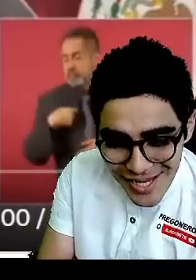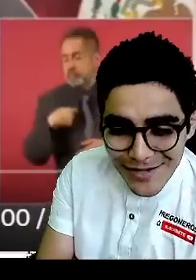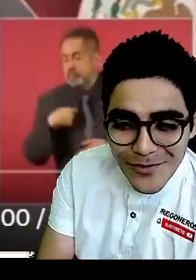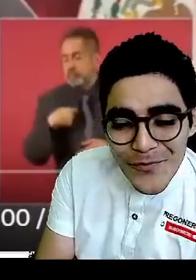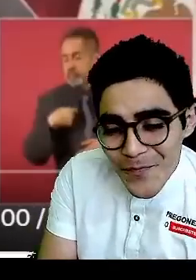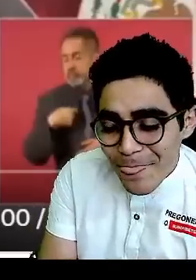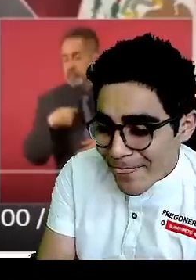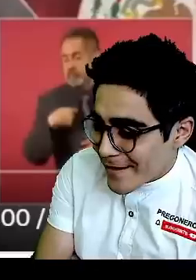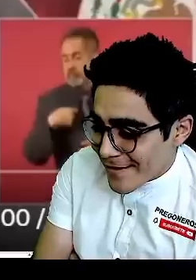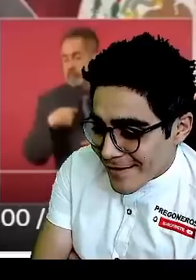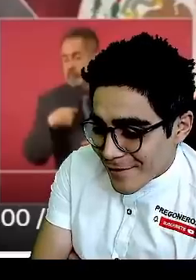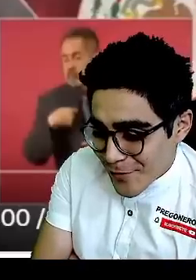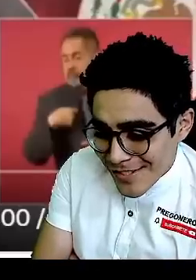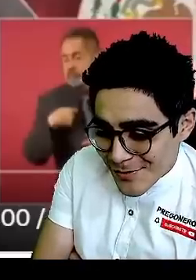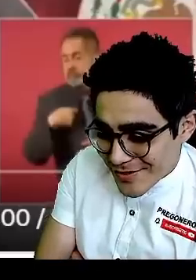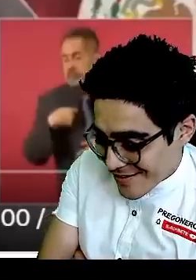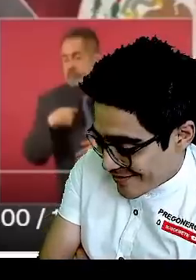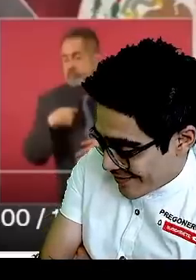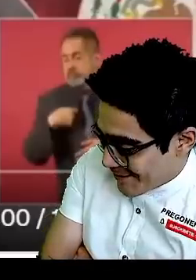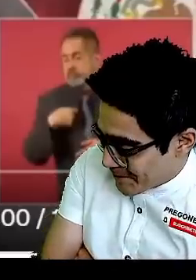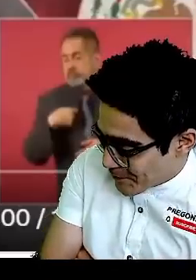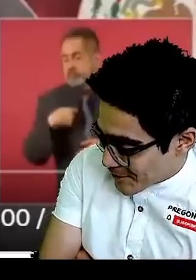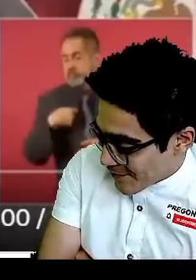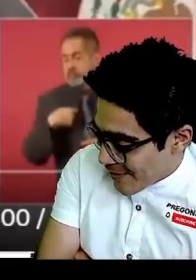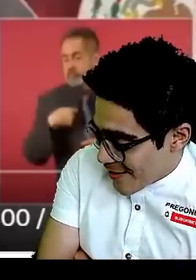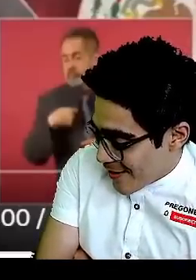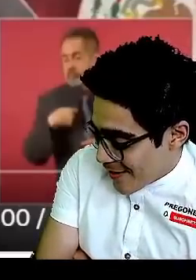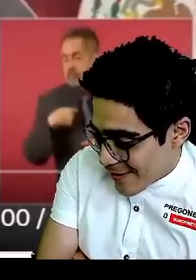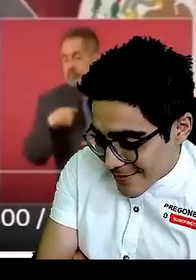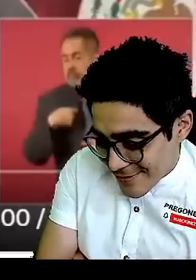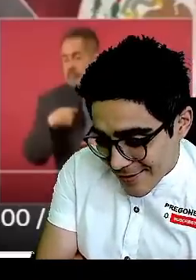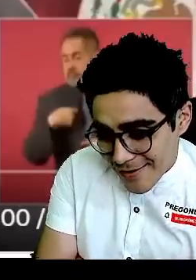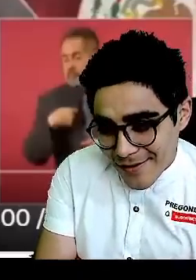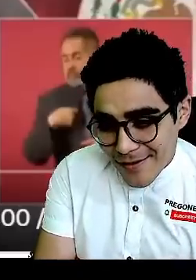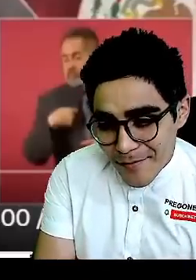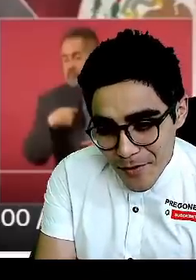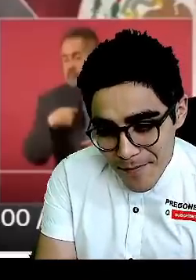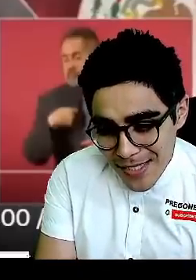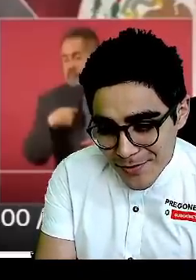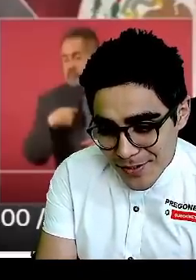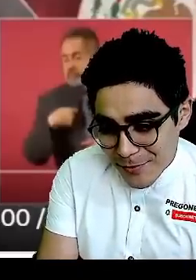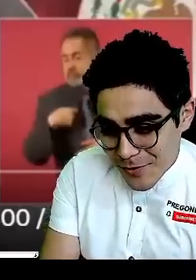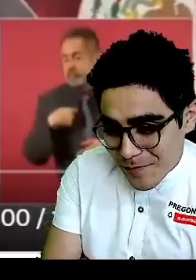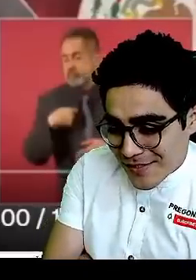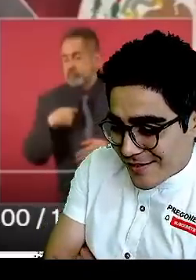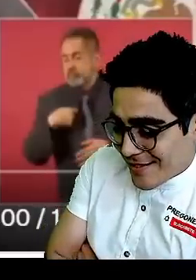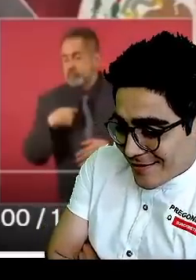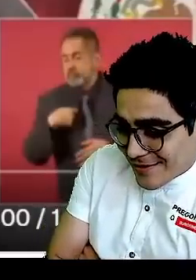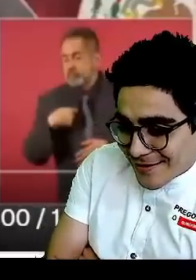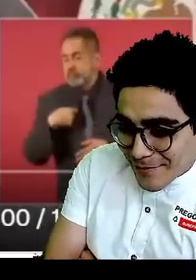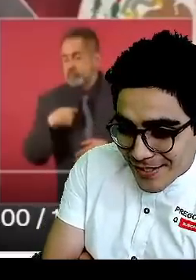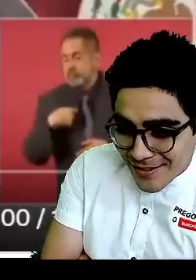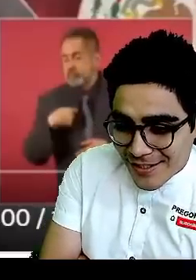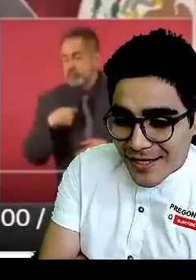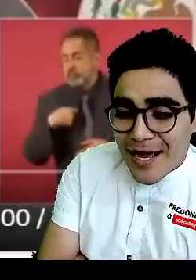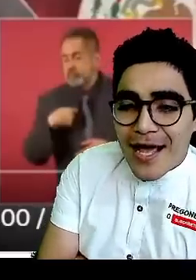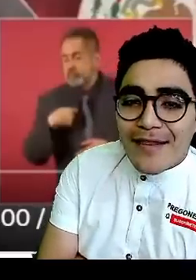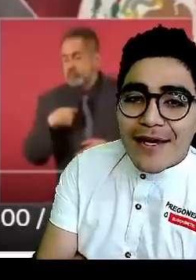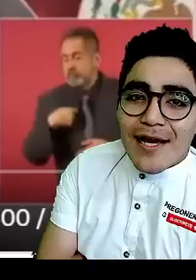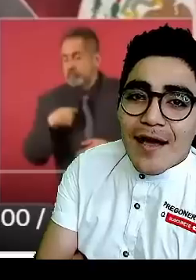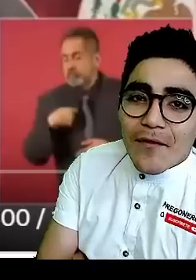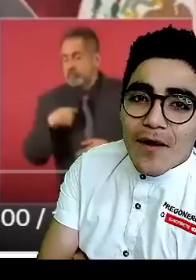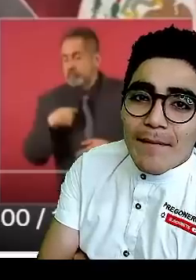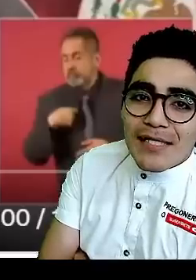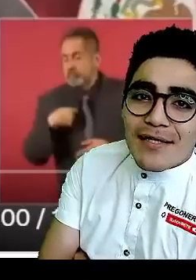anunciarlo fíjense ustedes eh este bombazo que anunció el presidente en la mañanera